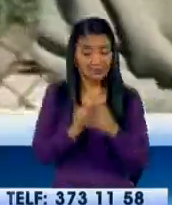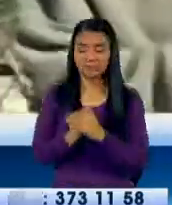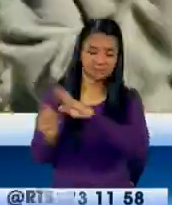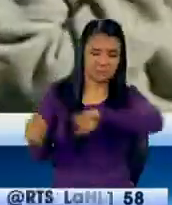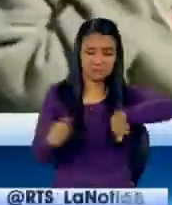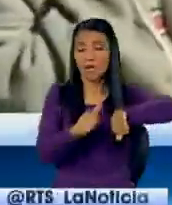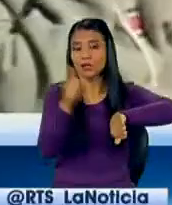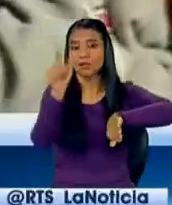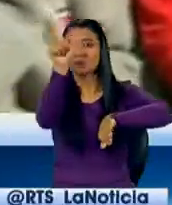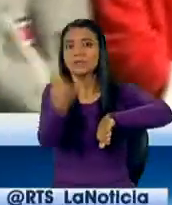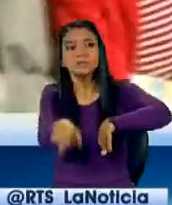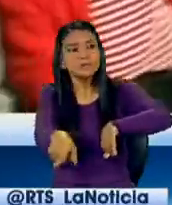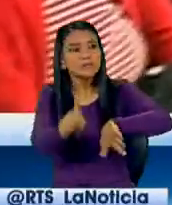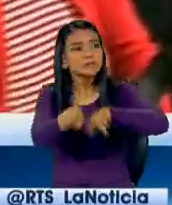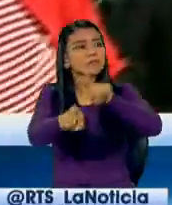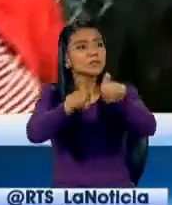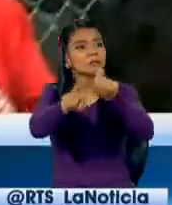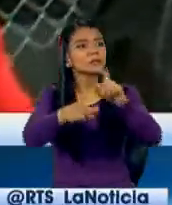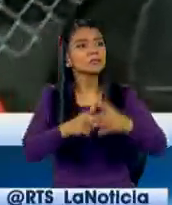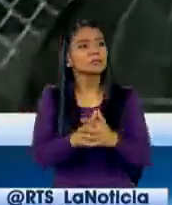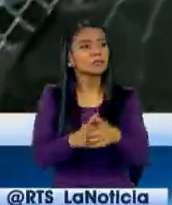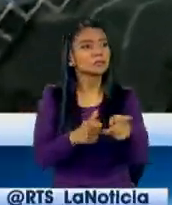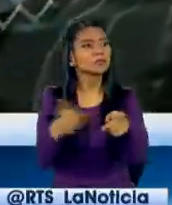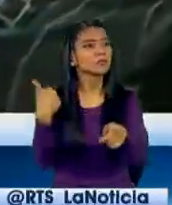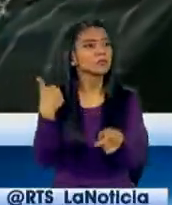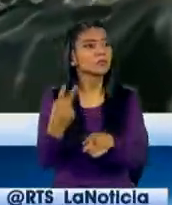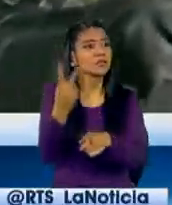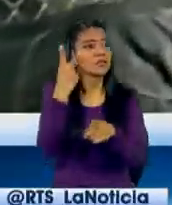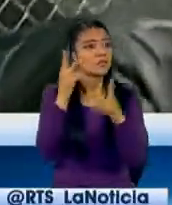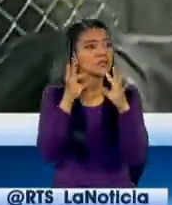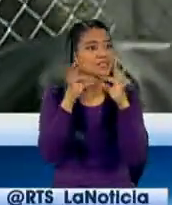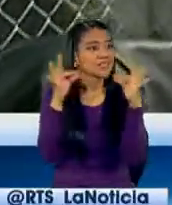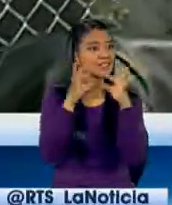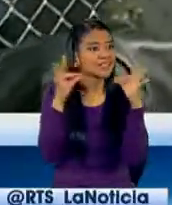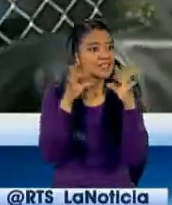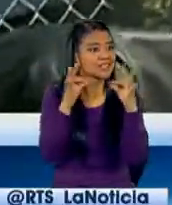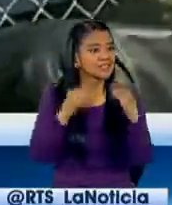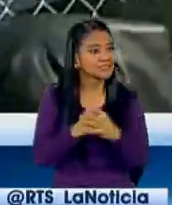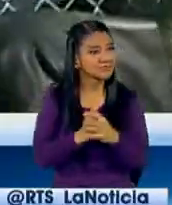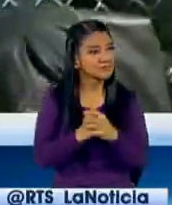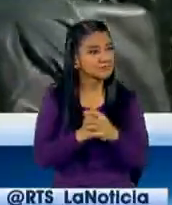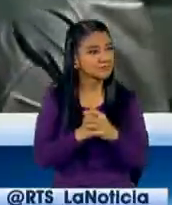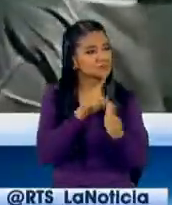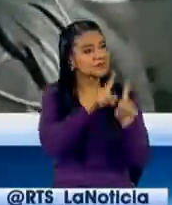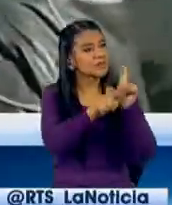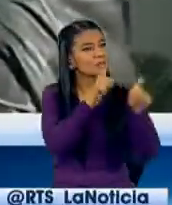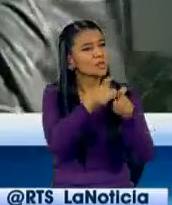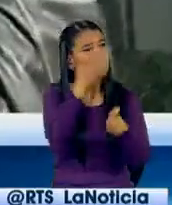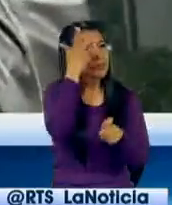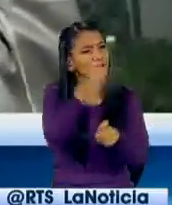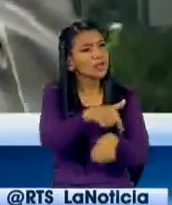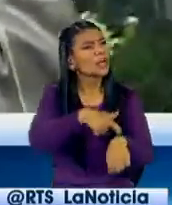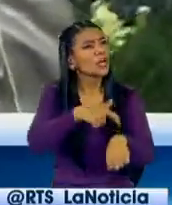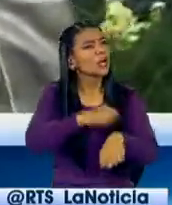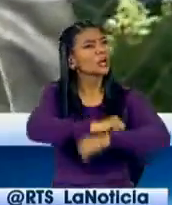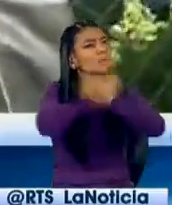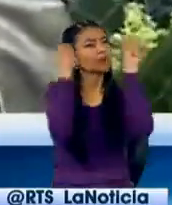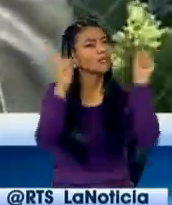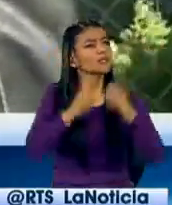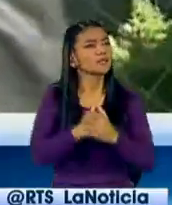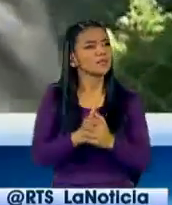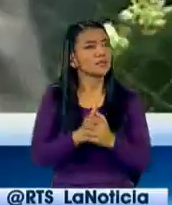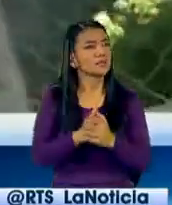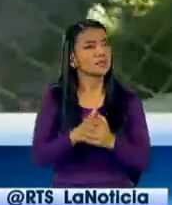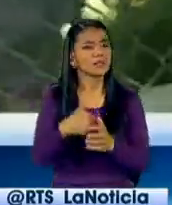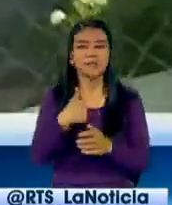con otra persona que está aquí. Esta persona tiene 2 gatitos muy chiquitos. Coméntenos, ¿por qué ha venido usted? ¿Desde qué hora está aquí?